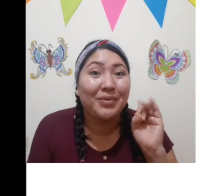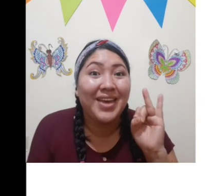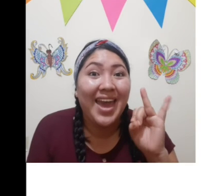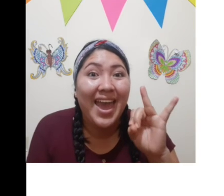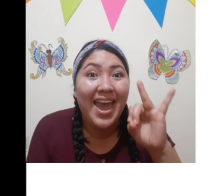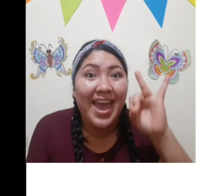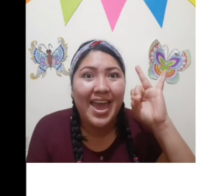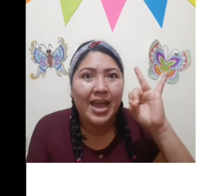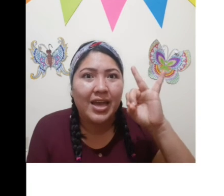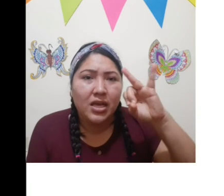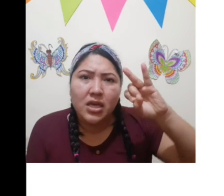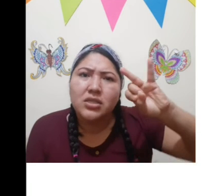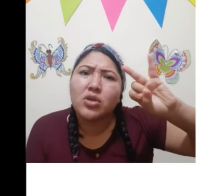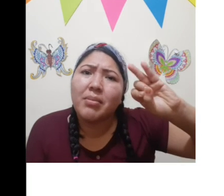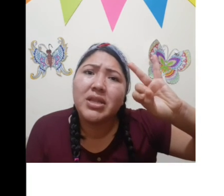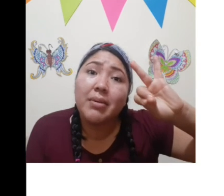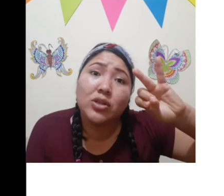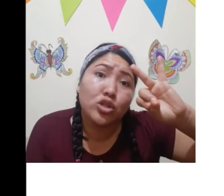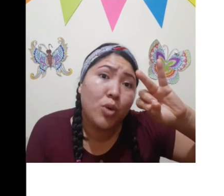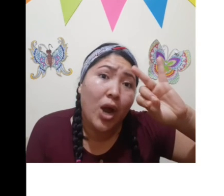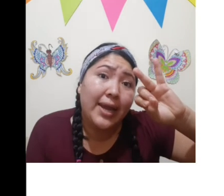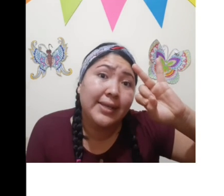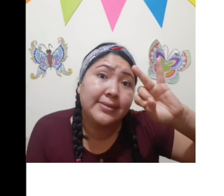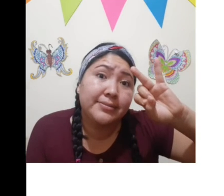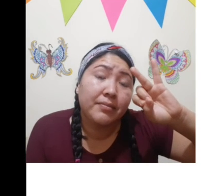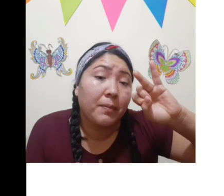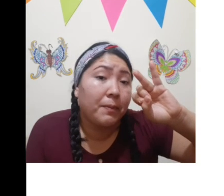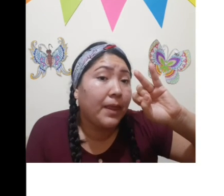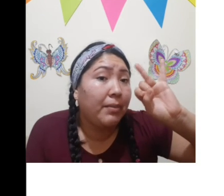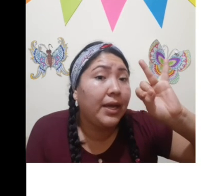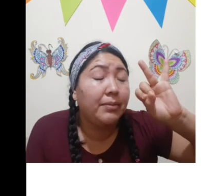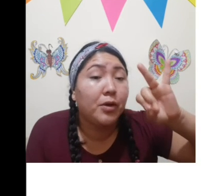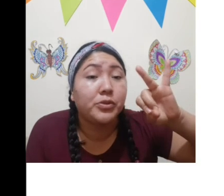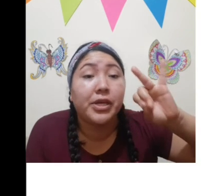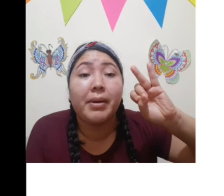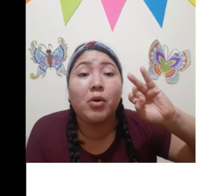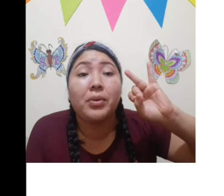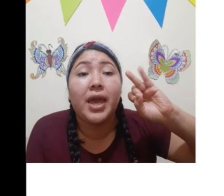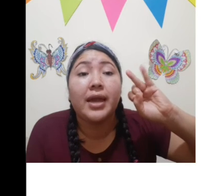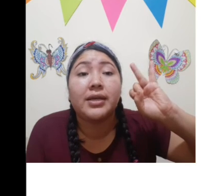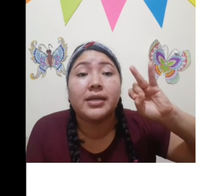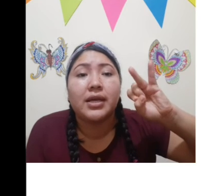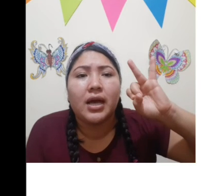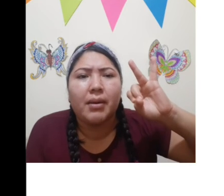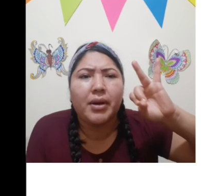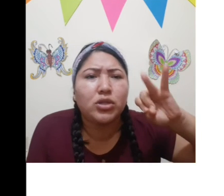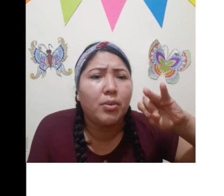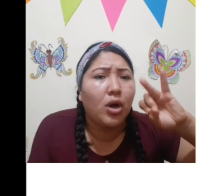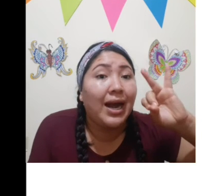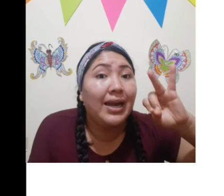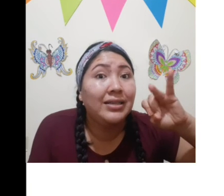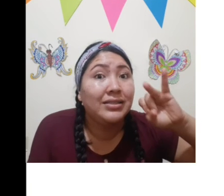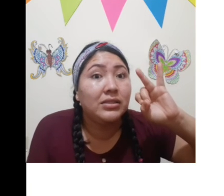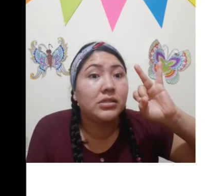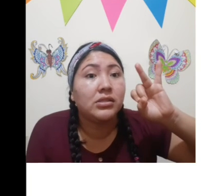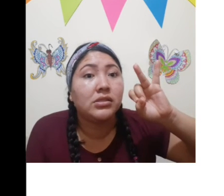y solamente habrán dos vocales a ver observemos bien habrá otra